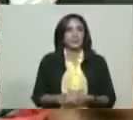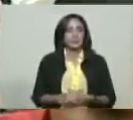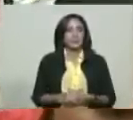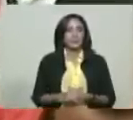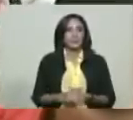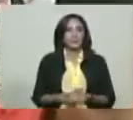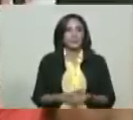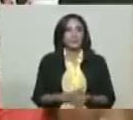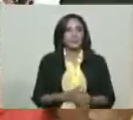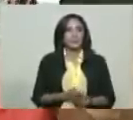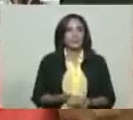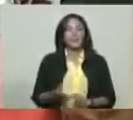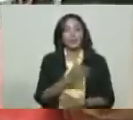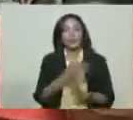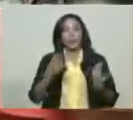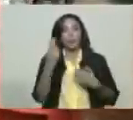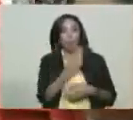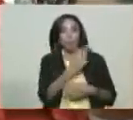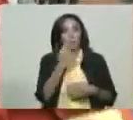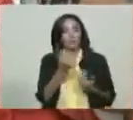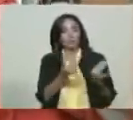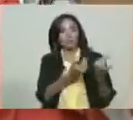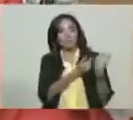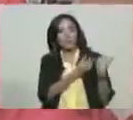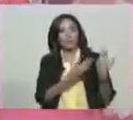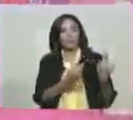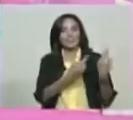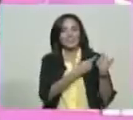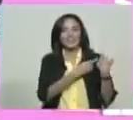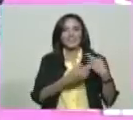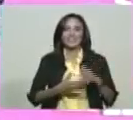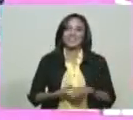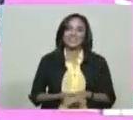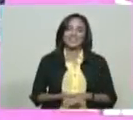de verdad, yo quiero comprometerme a profundidad